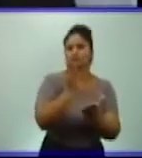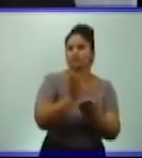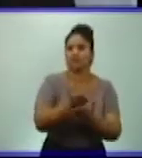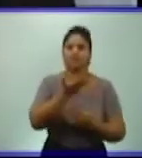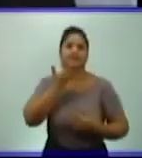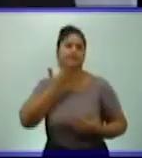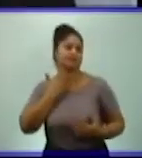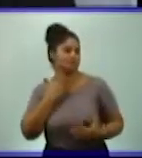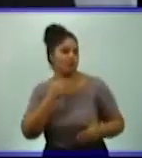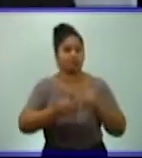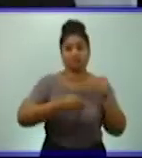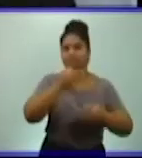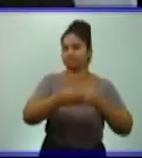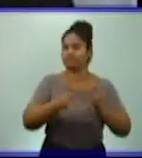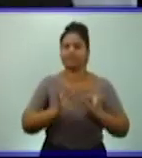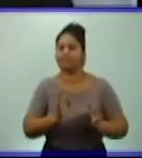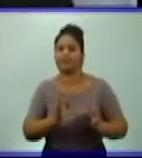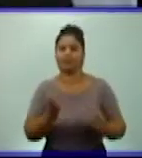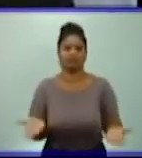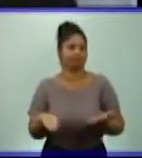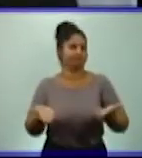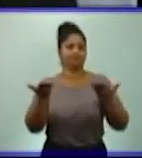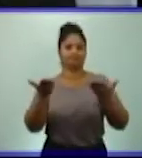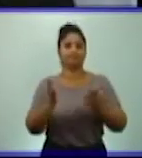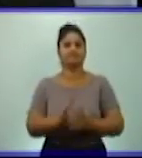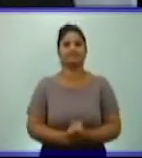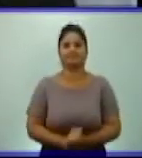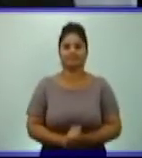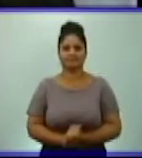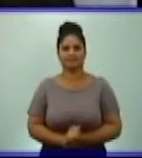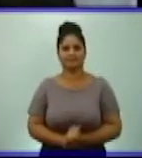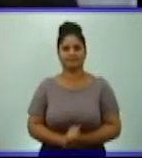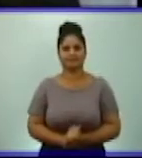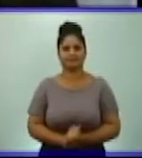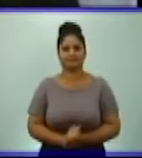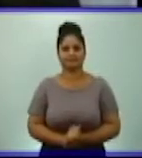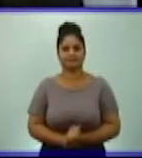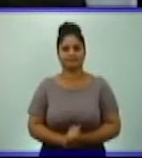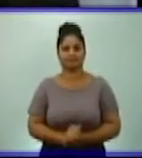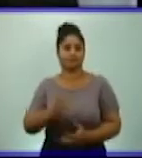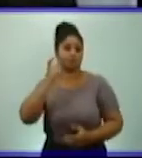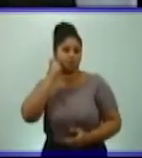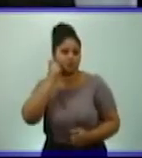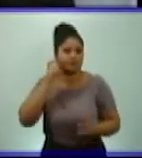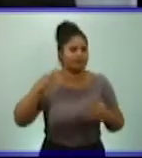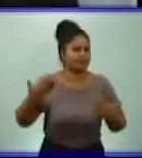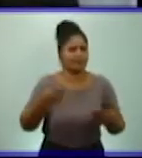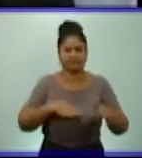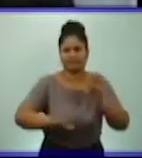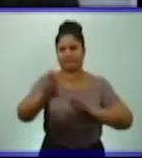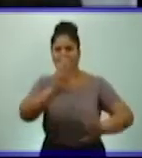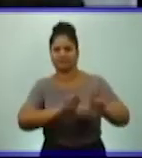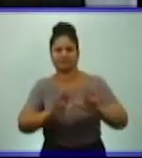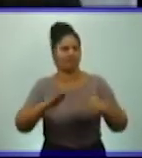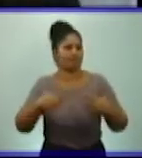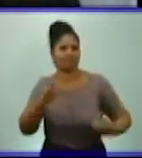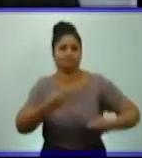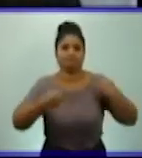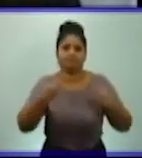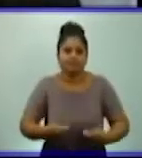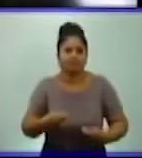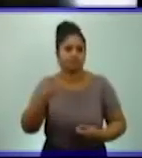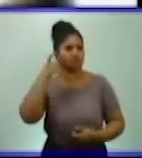y su afán de saber la llevaron a enfrentarse con los convencionalismos de su tiempo, que no veía con buenos ojos que una mujer manifestara